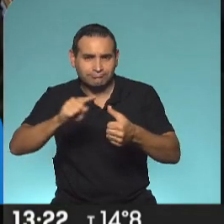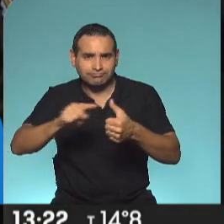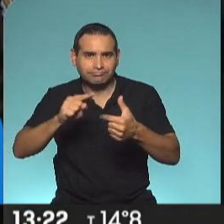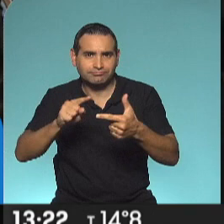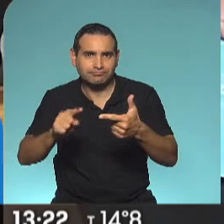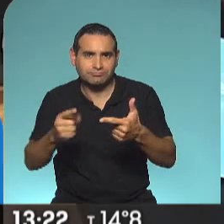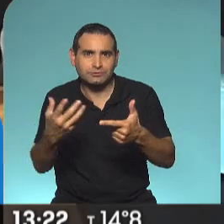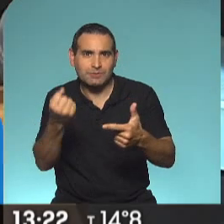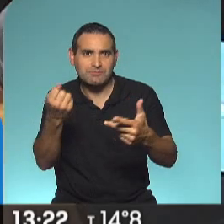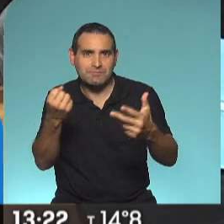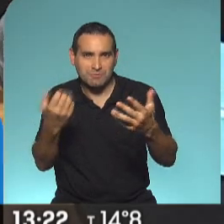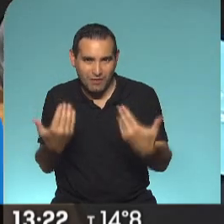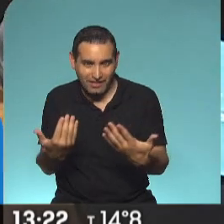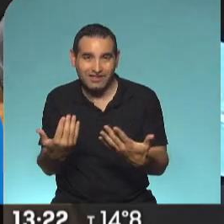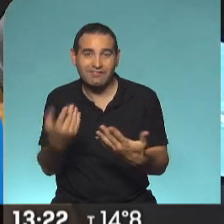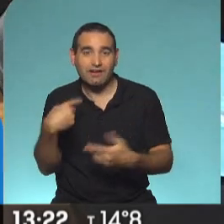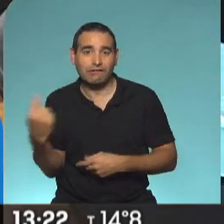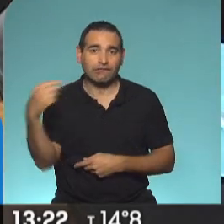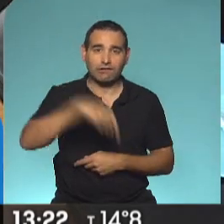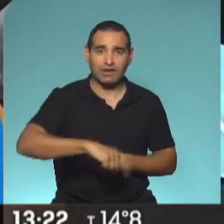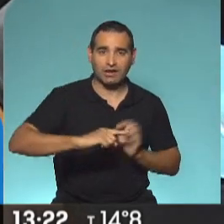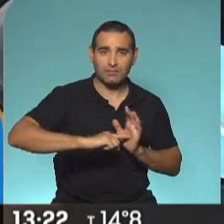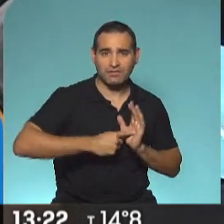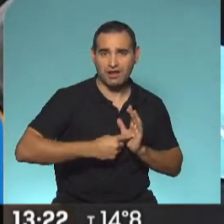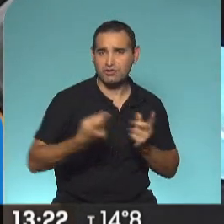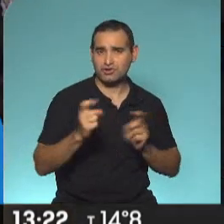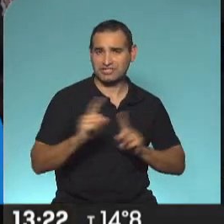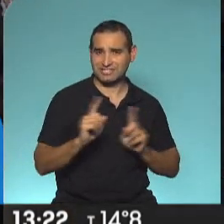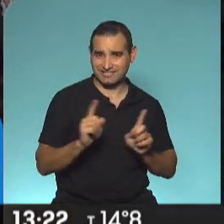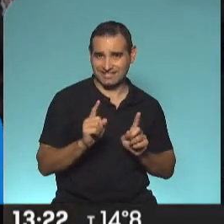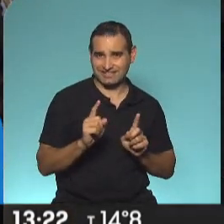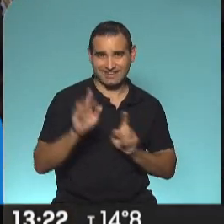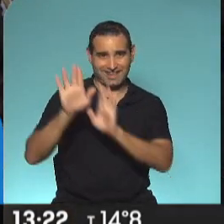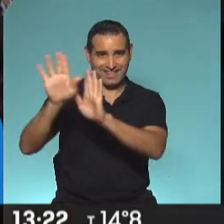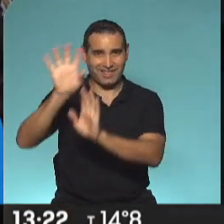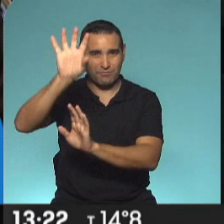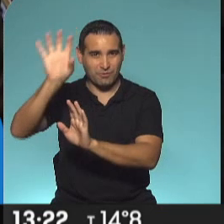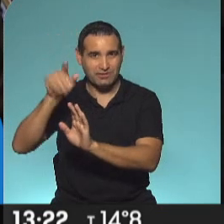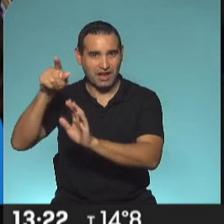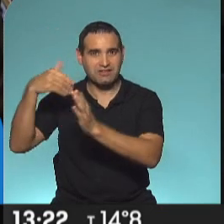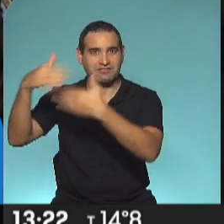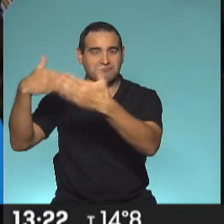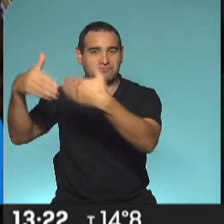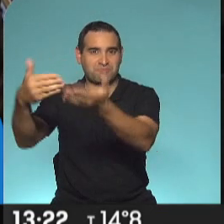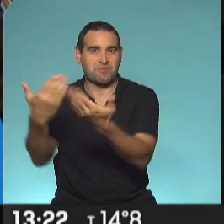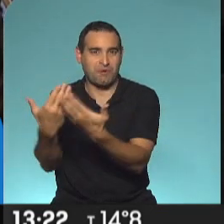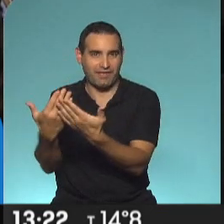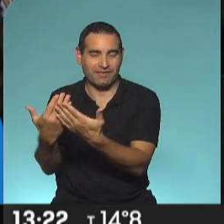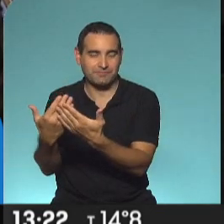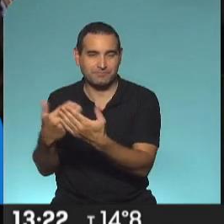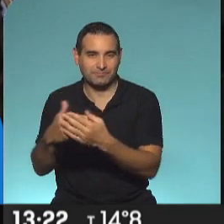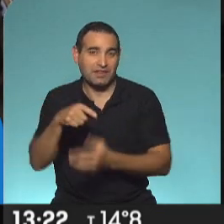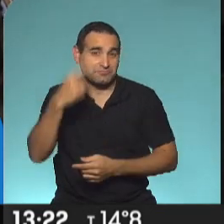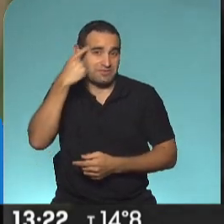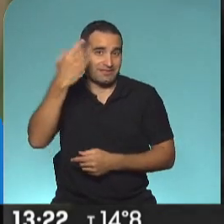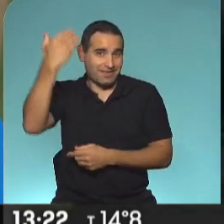e iba a dejar de venir a hacinarse a los grandes centros urbanos que se empezaban a construir en torno a la ciudad de Buenos Aires.